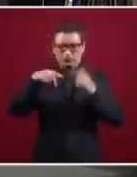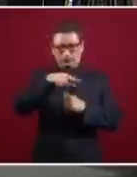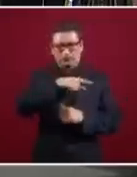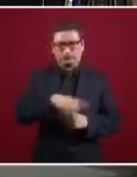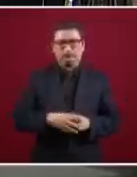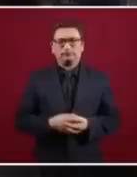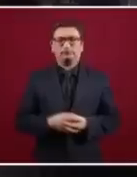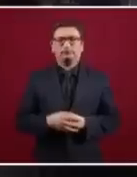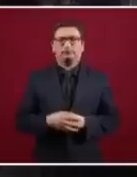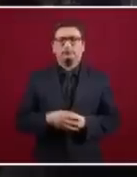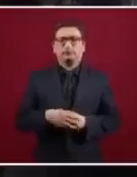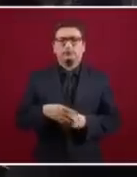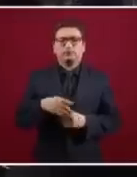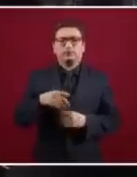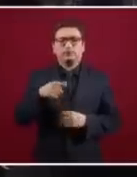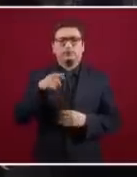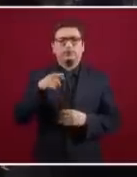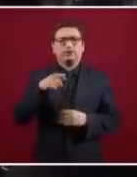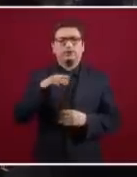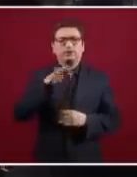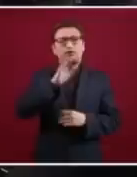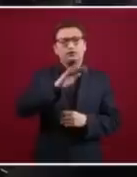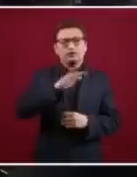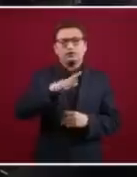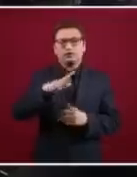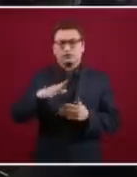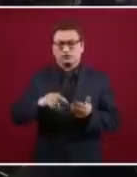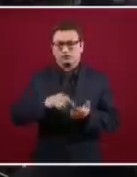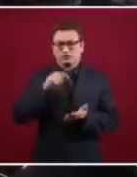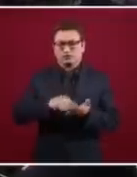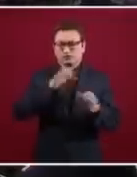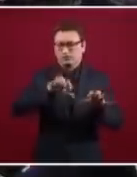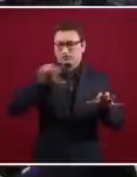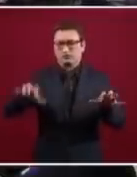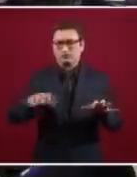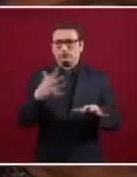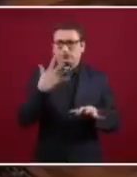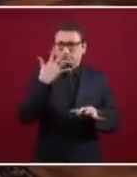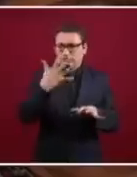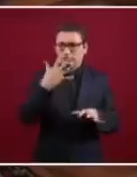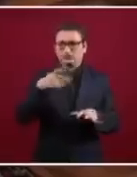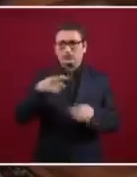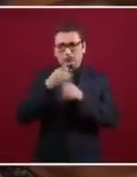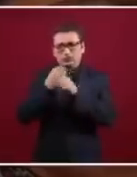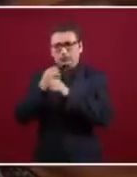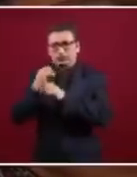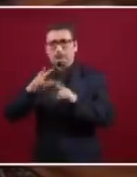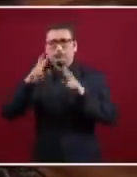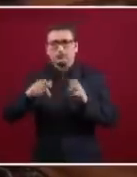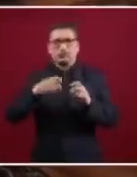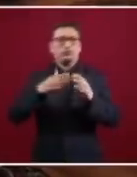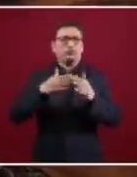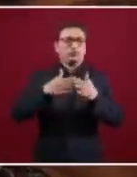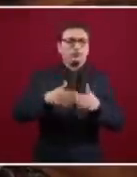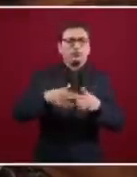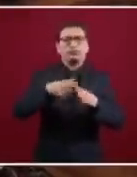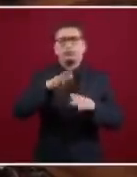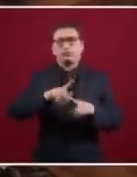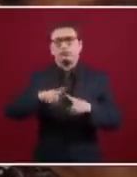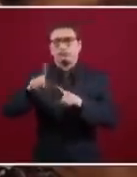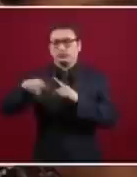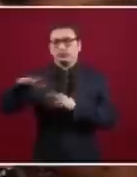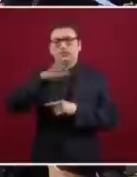y al milan secretario hay cinco centros regionales de inteligencia naval como operaron el día de